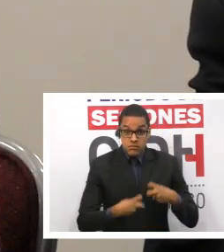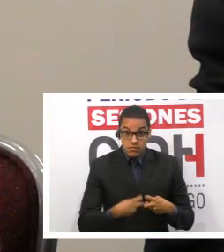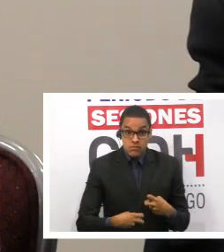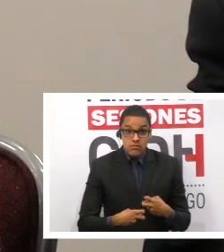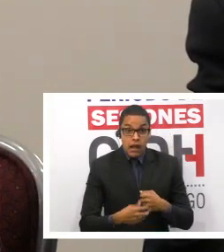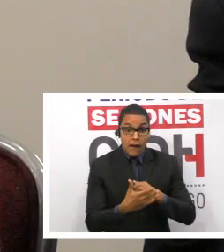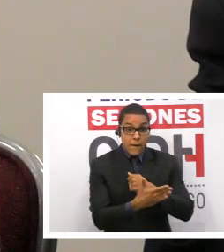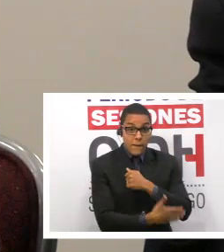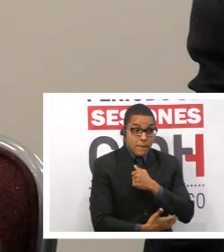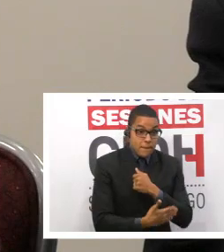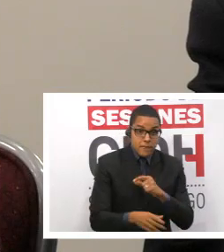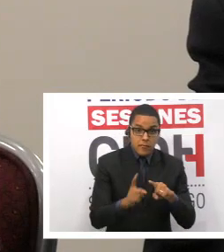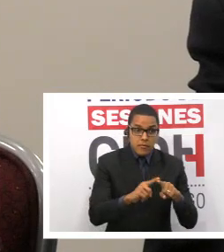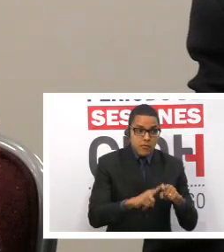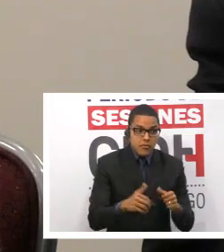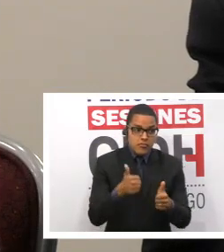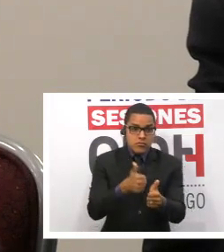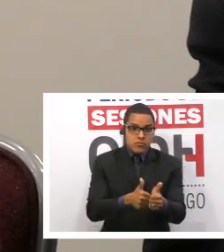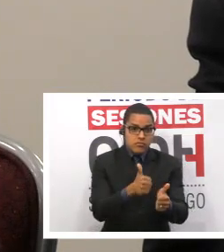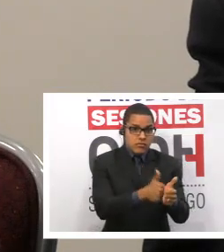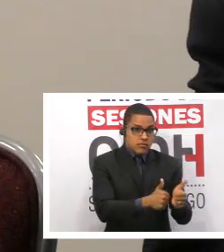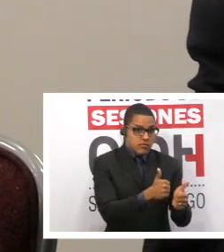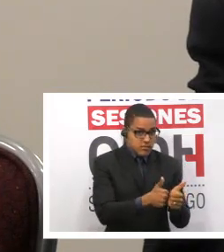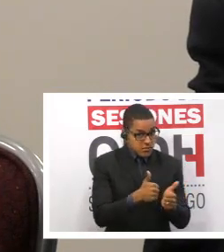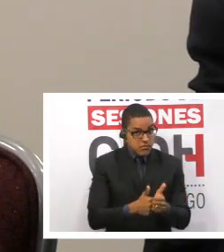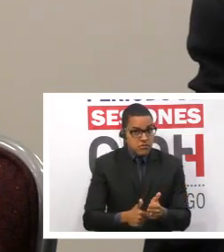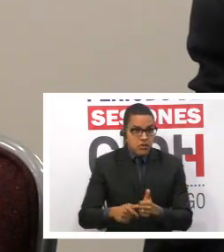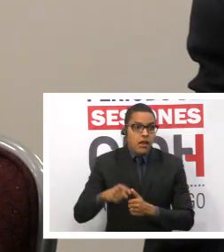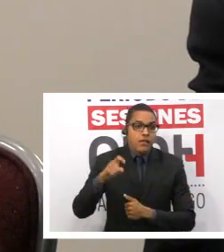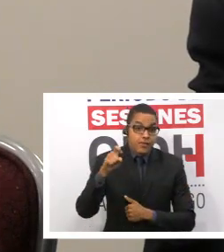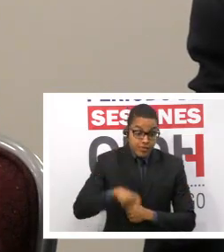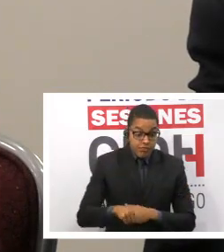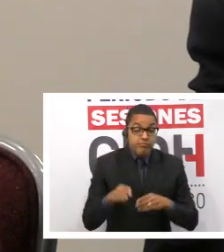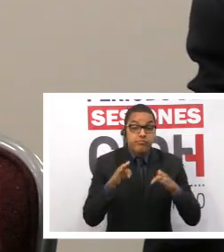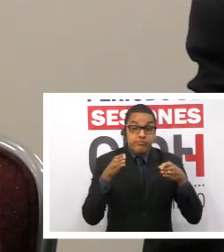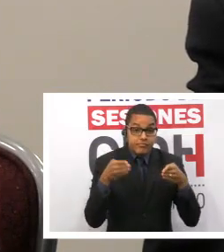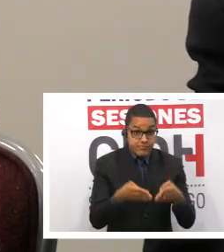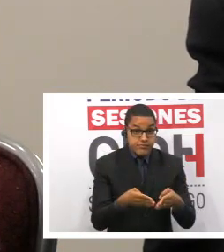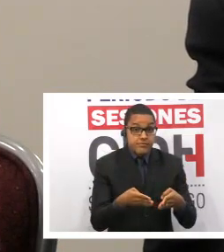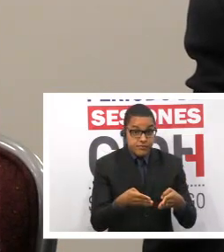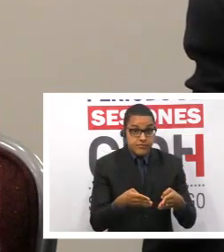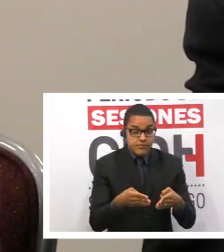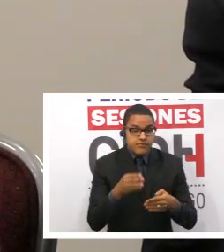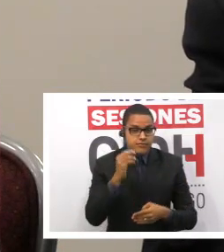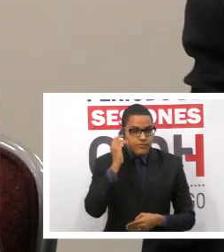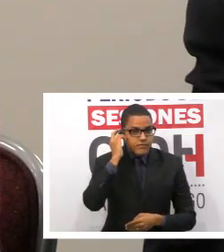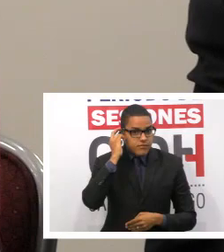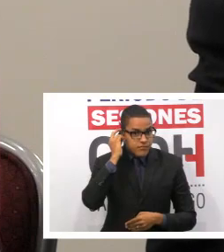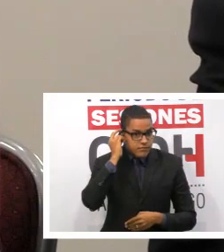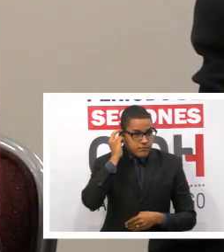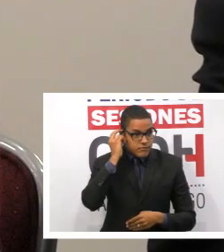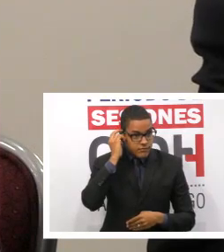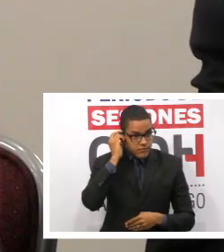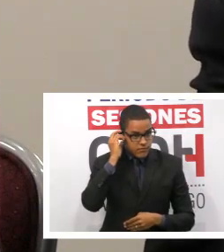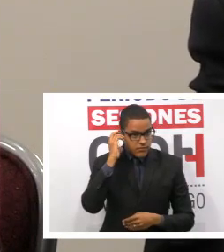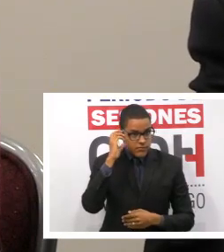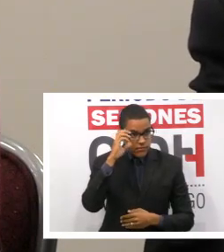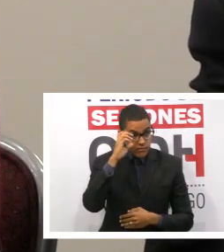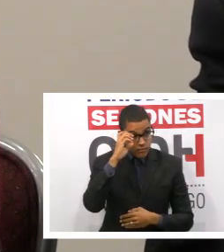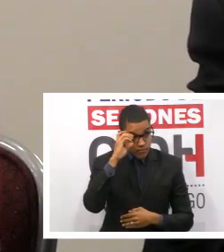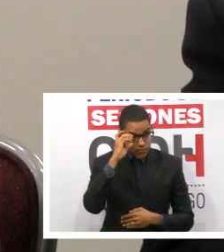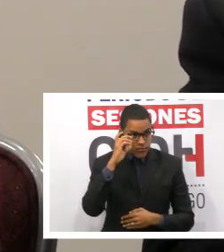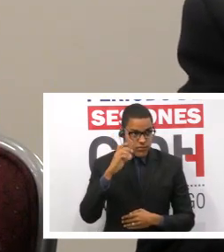esas decisiones en las cuales se beneficia a las mayorías son políticas que están absolutamente capturadas